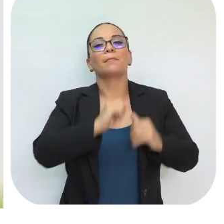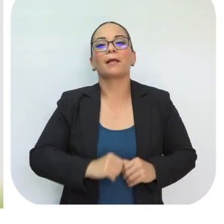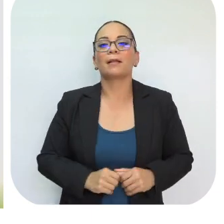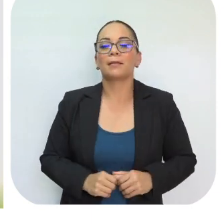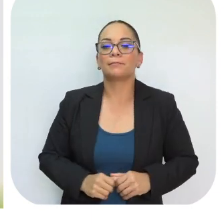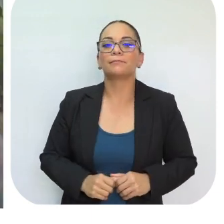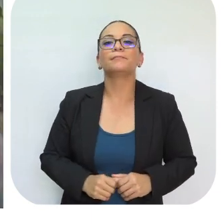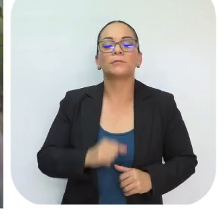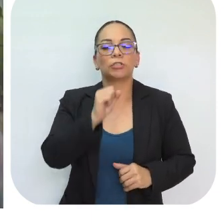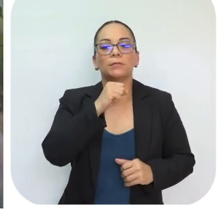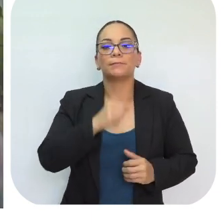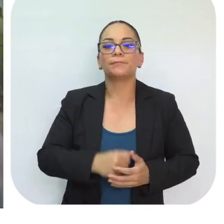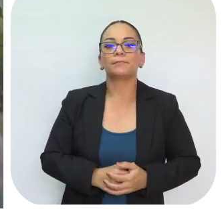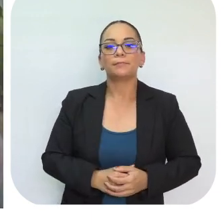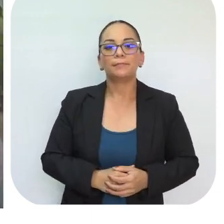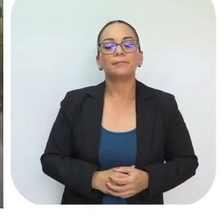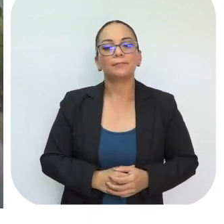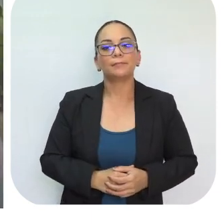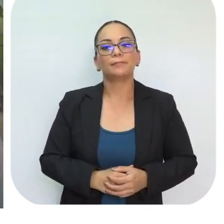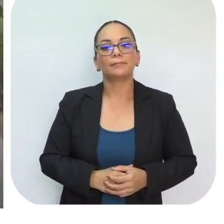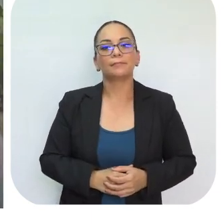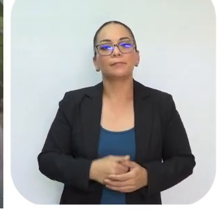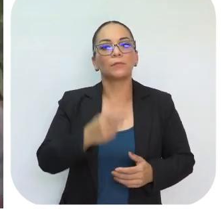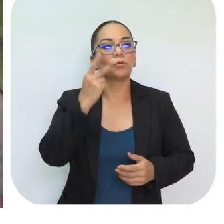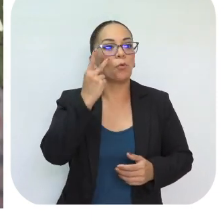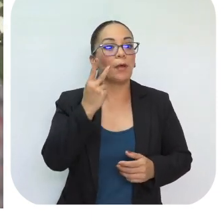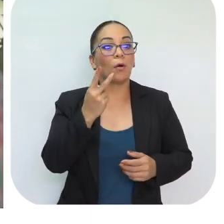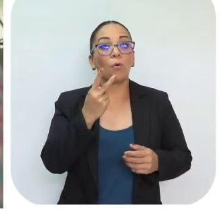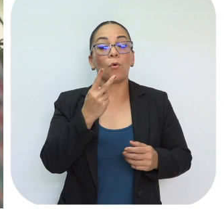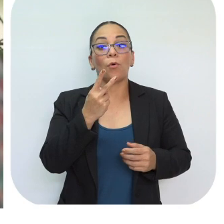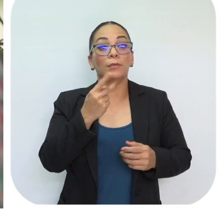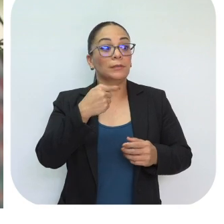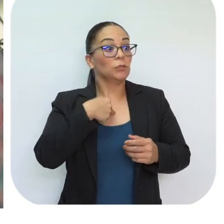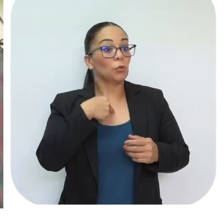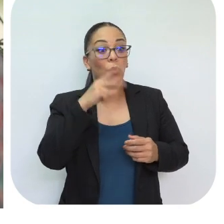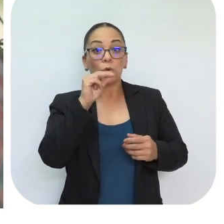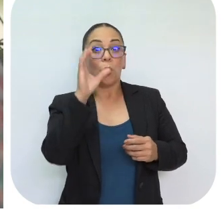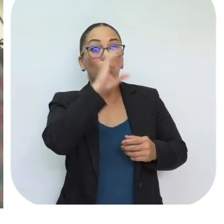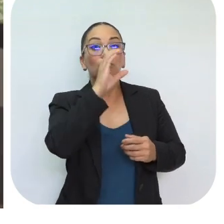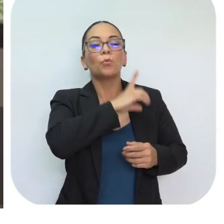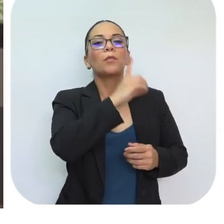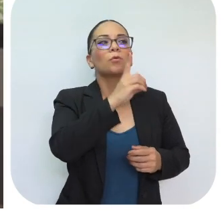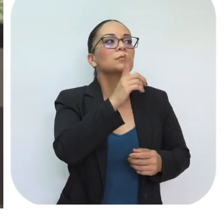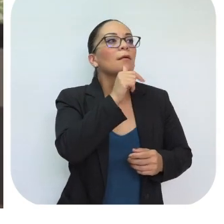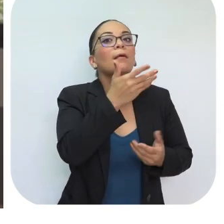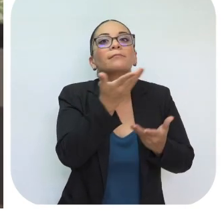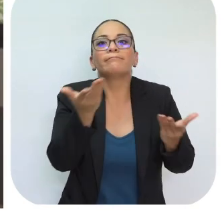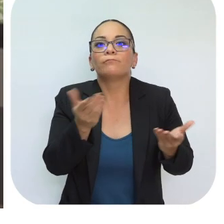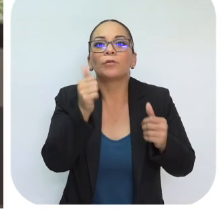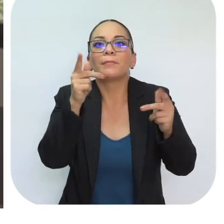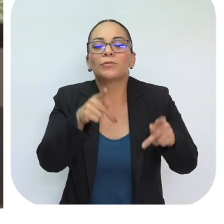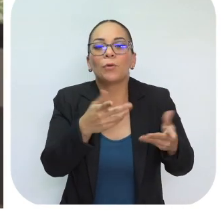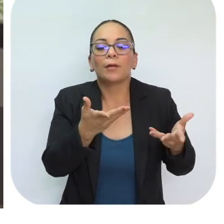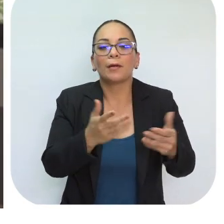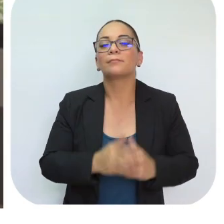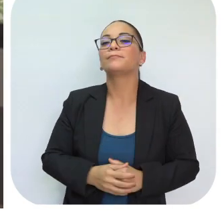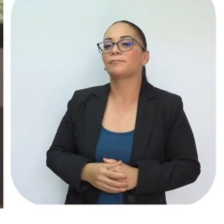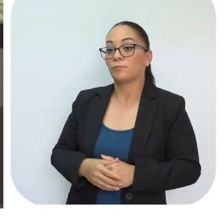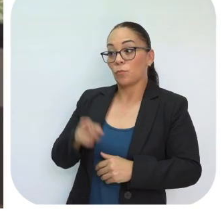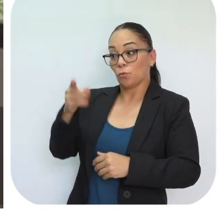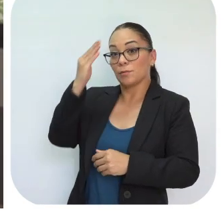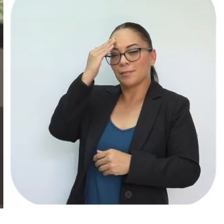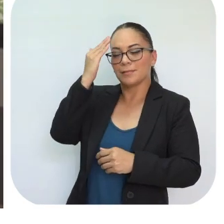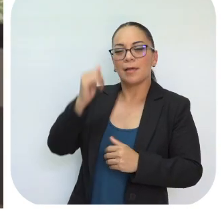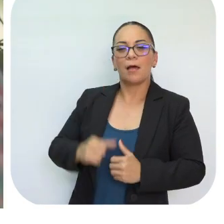Sí. Yo veo que sí. Si yo no acudo a Él, no. ¿A quién voy a acudir? ¿Usted sabe qué es lo que yo